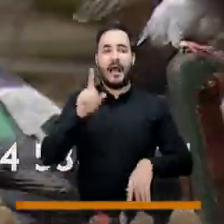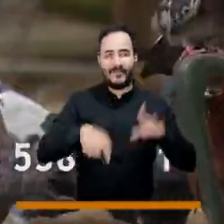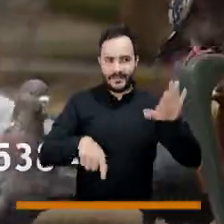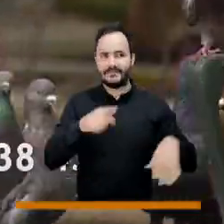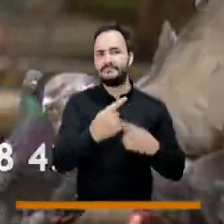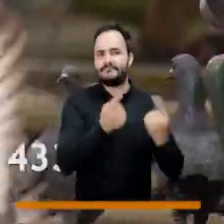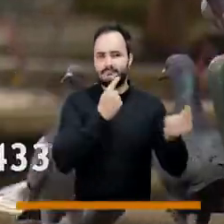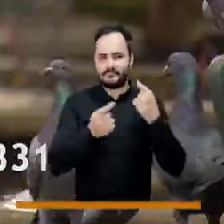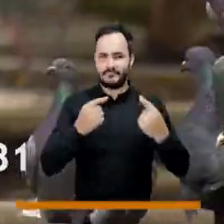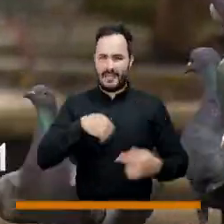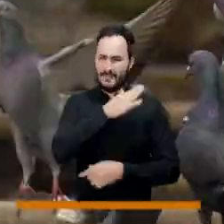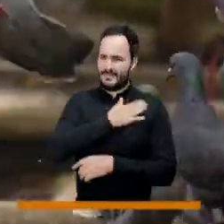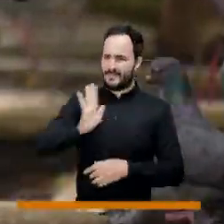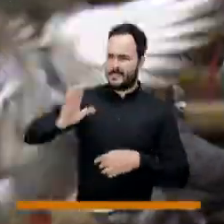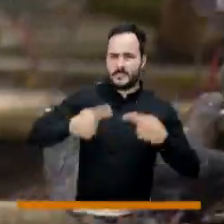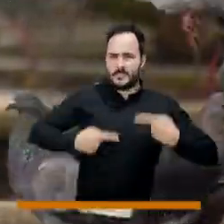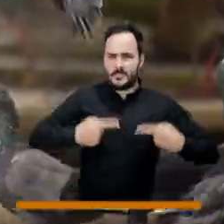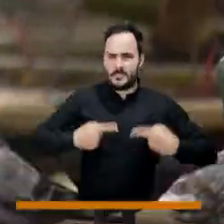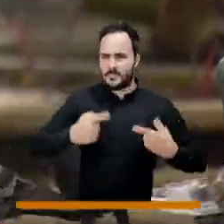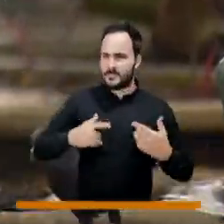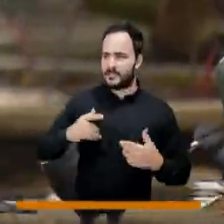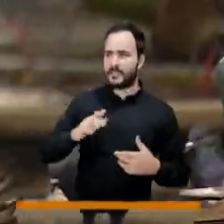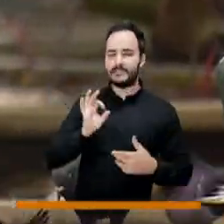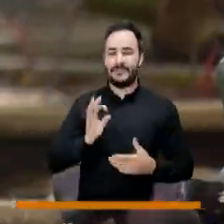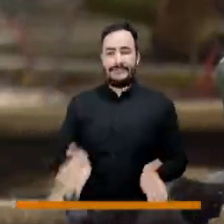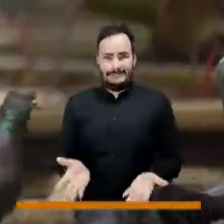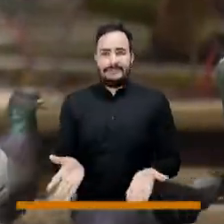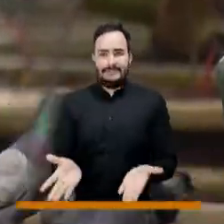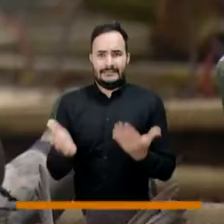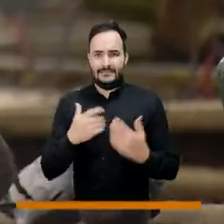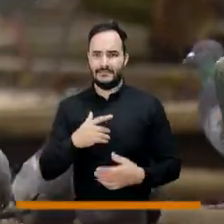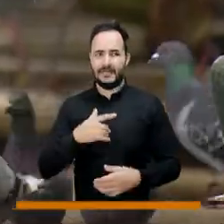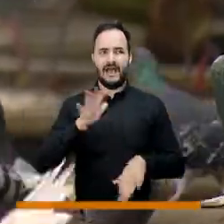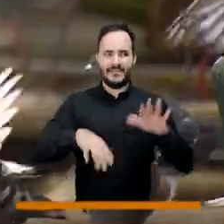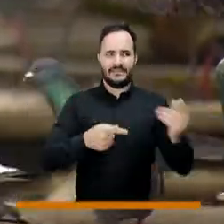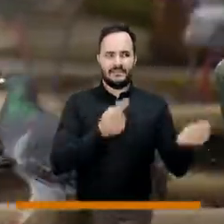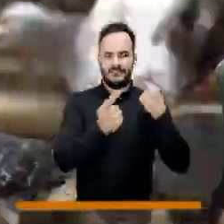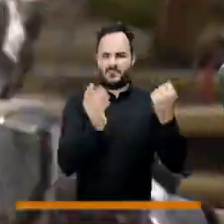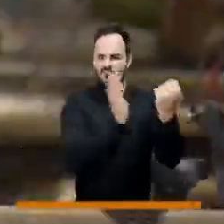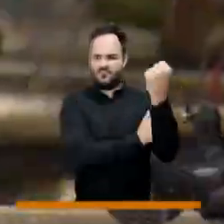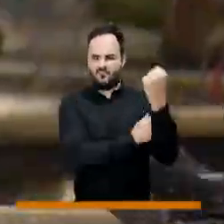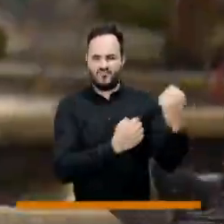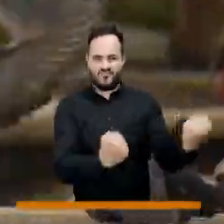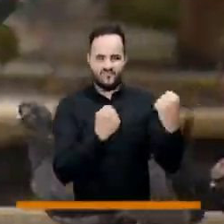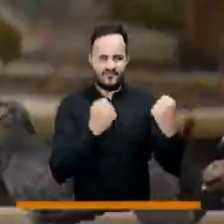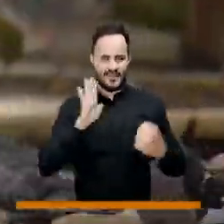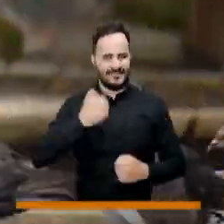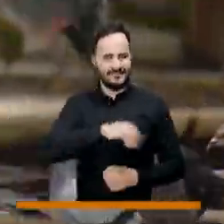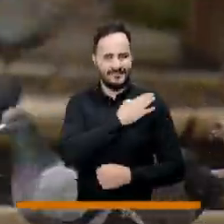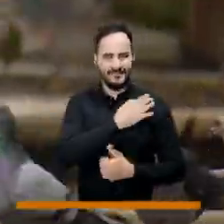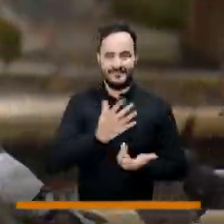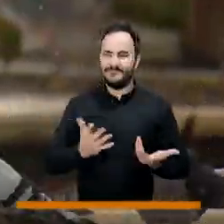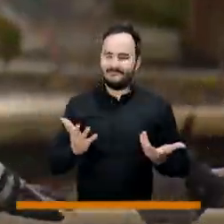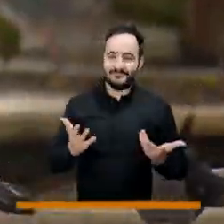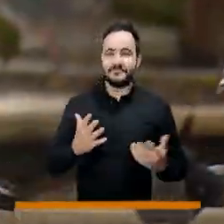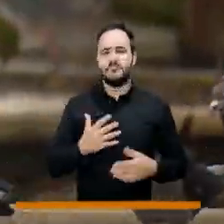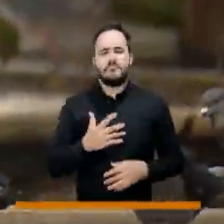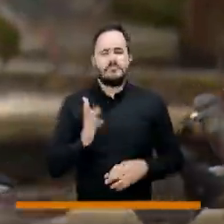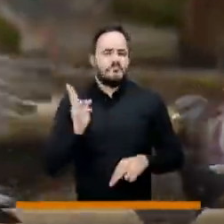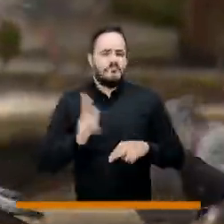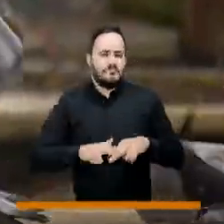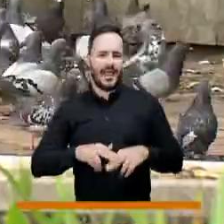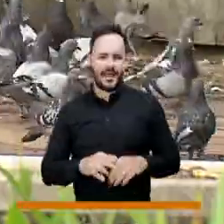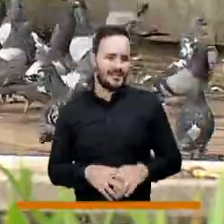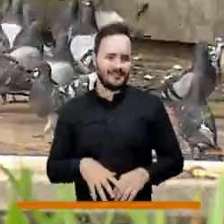somos competitivos, que nosotros tenemos que empujar al otro para Los salir berracos. adelante. Mi, Los mi berracos. doctor, eso es normal. Cada cultura,